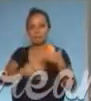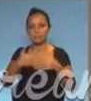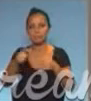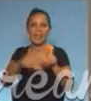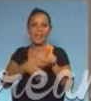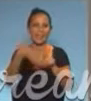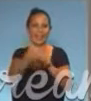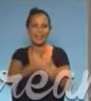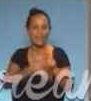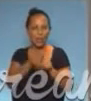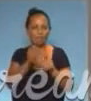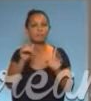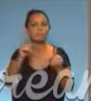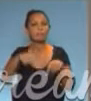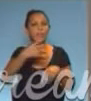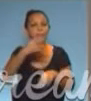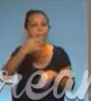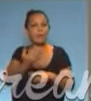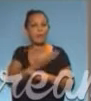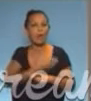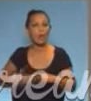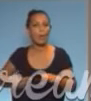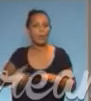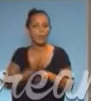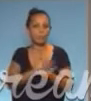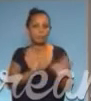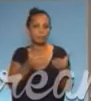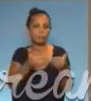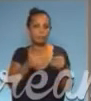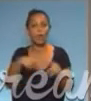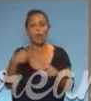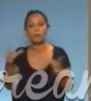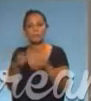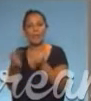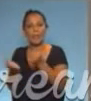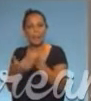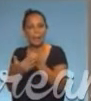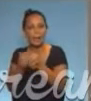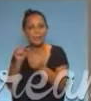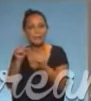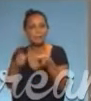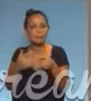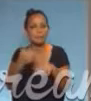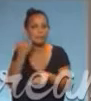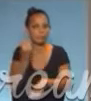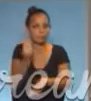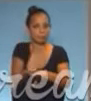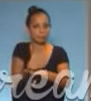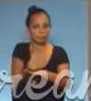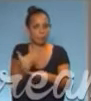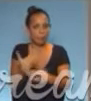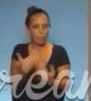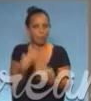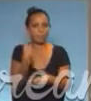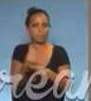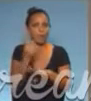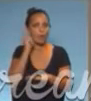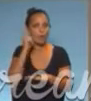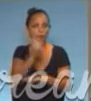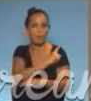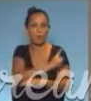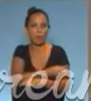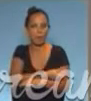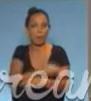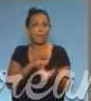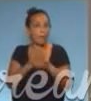región. Lo cierto es que ha habido gobiernos conservadores y de derecha que ha llegado al poder, obviamente a través de la vía democrática,